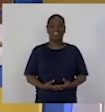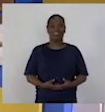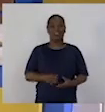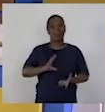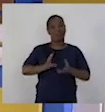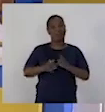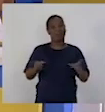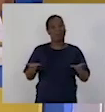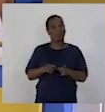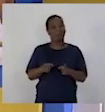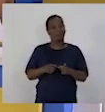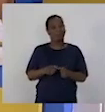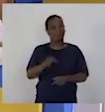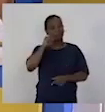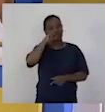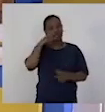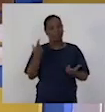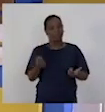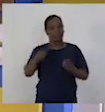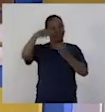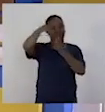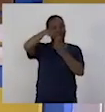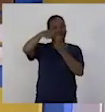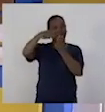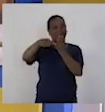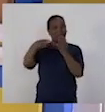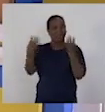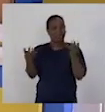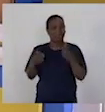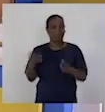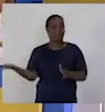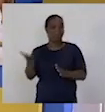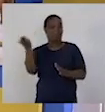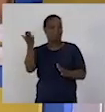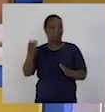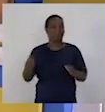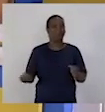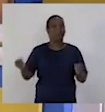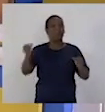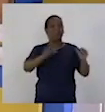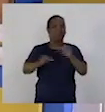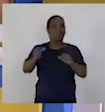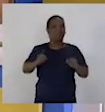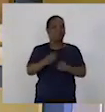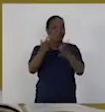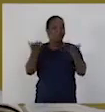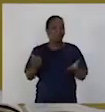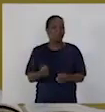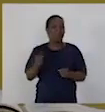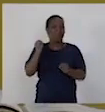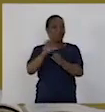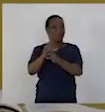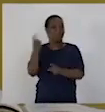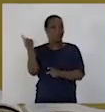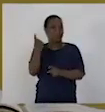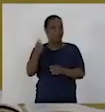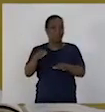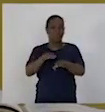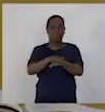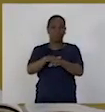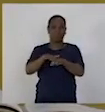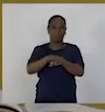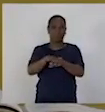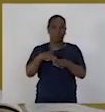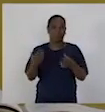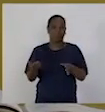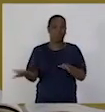resumen, concluiremos con los factores que aumentan la velocidad de las reacciones. Comenzaríamos por la superficie de contacto. Aumenta la superficie